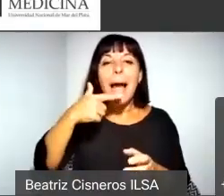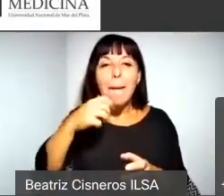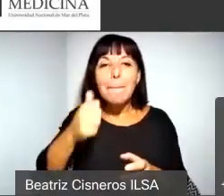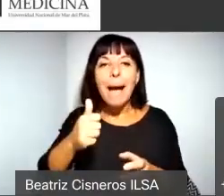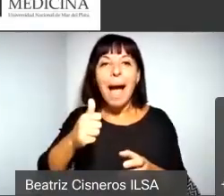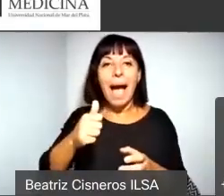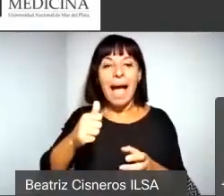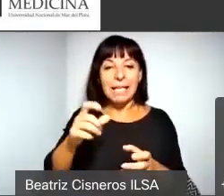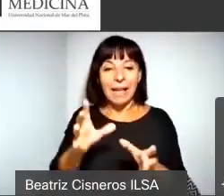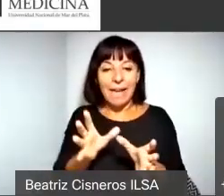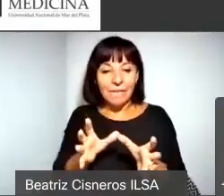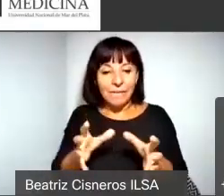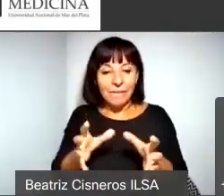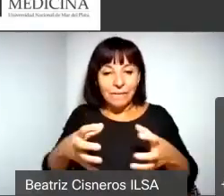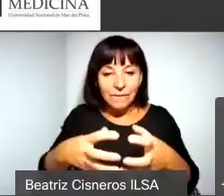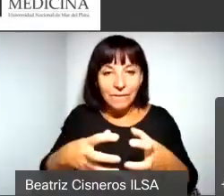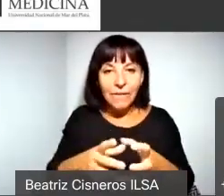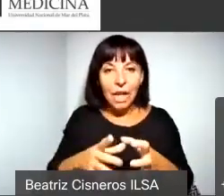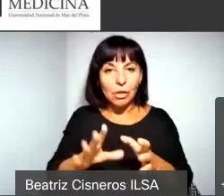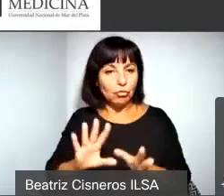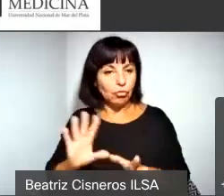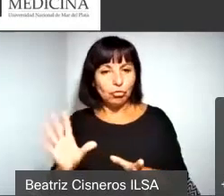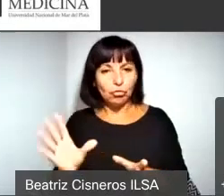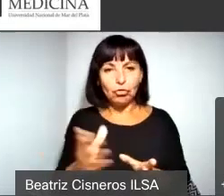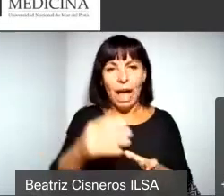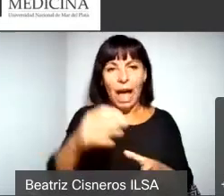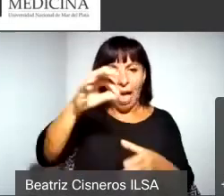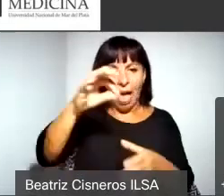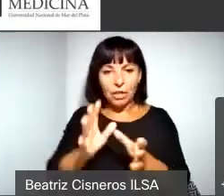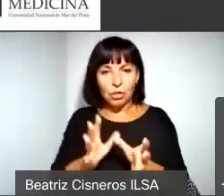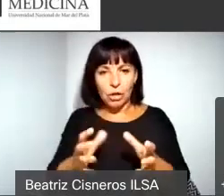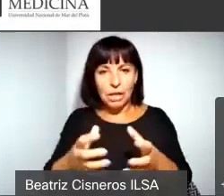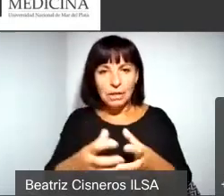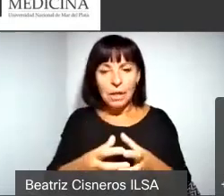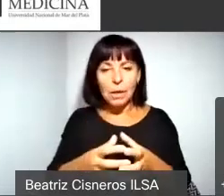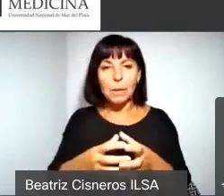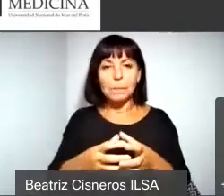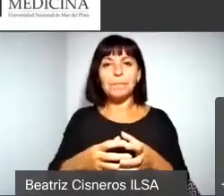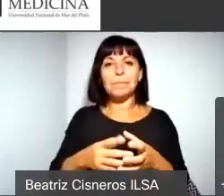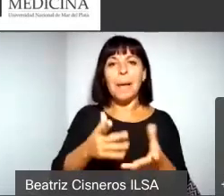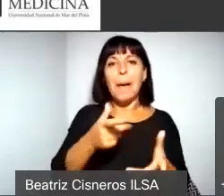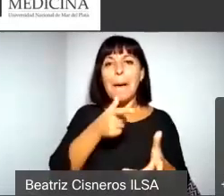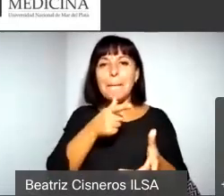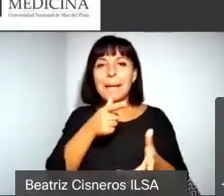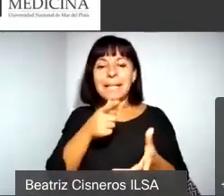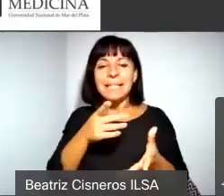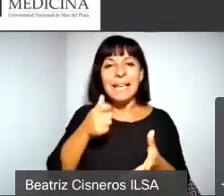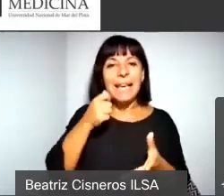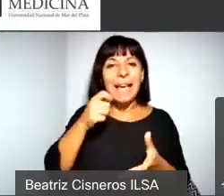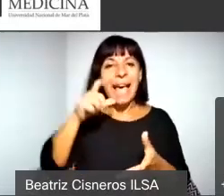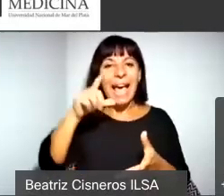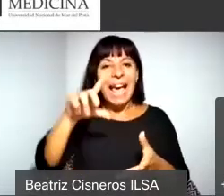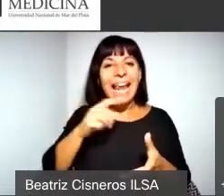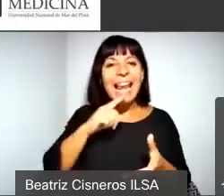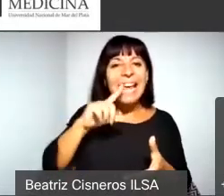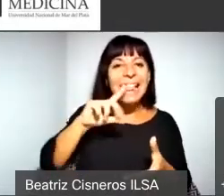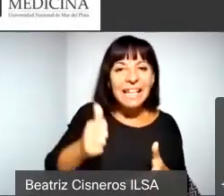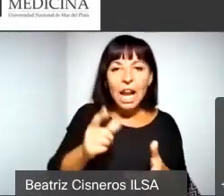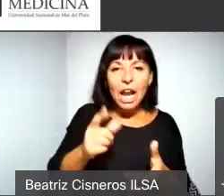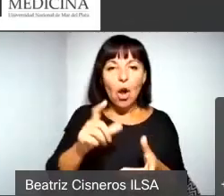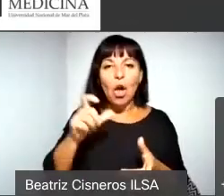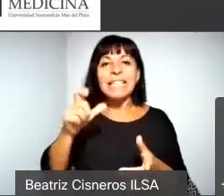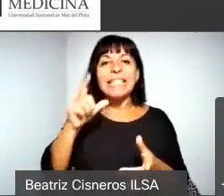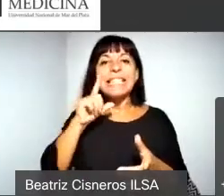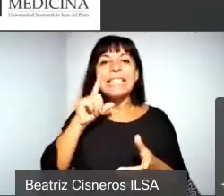las zonas, ¿sí? Eso tienen que tenerlo en cuenta, porque acá es como que se ve que está todo como una gelatina, está flotando, sin embargo, el citoesqueleto